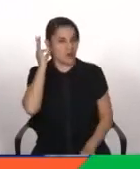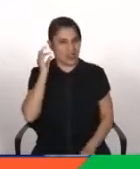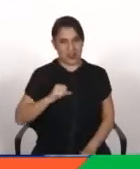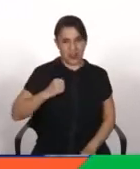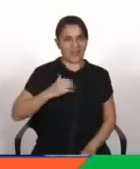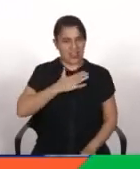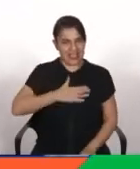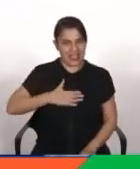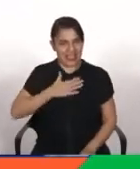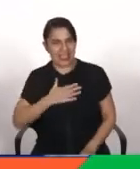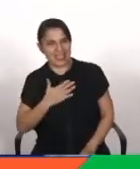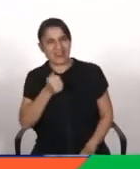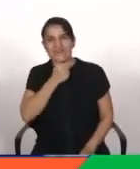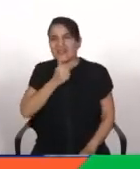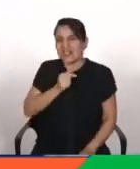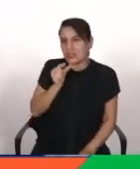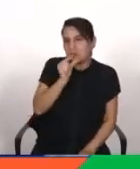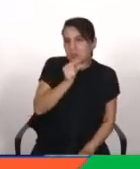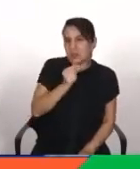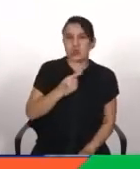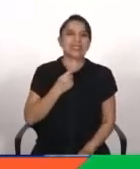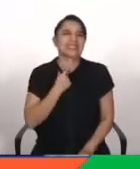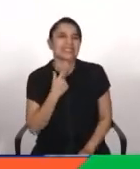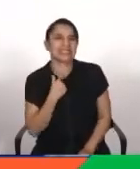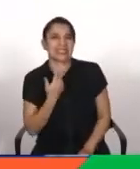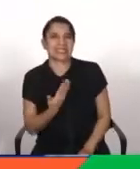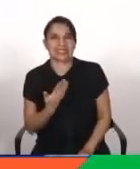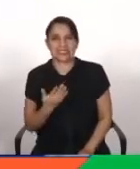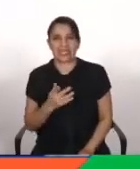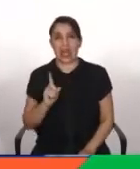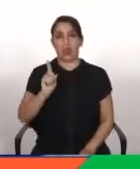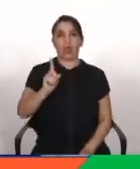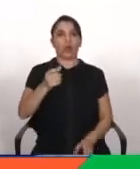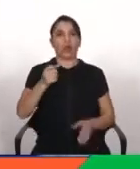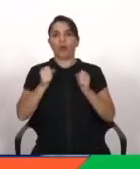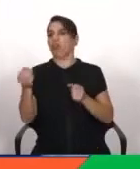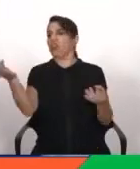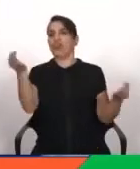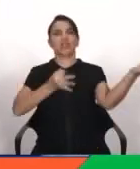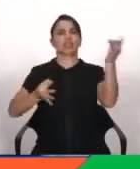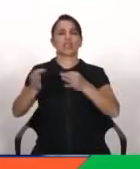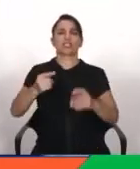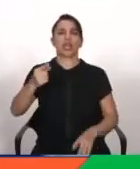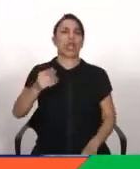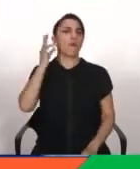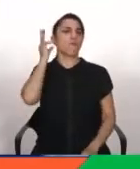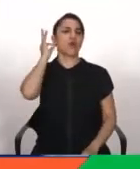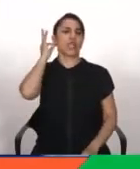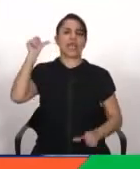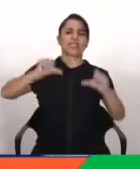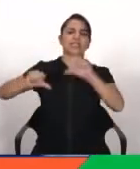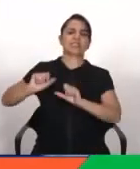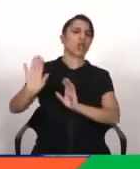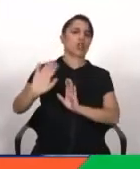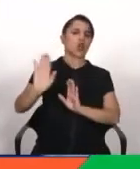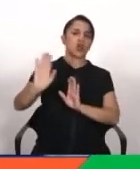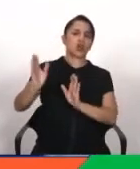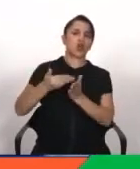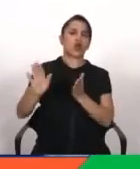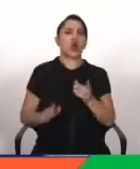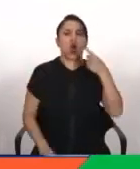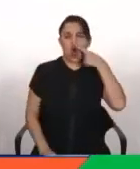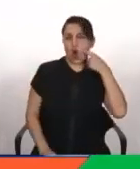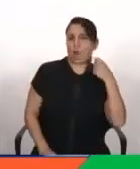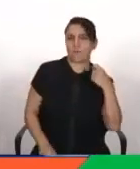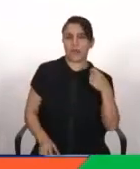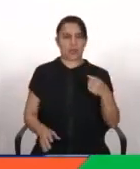estas frases que nos lanzan desde la infancia de no, las mujeres no sirven para ciencia, hombres con automóviles y mujeres con muñecas? ¿Qué frase ustedes